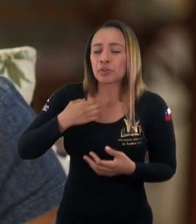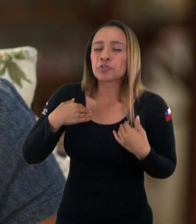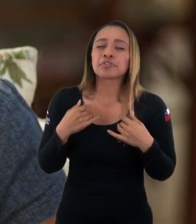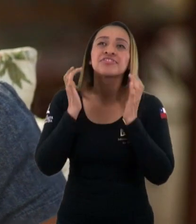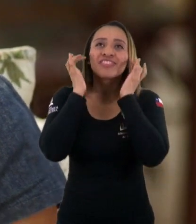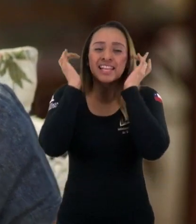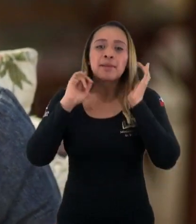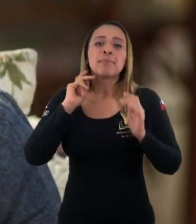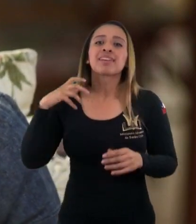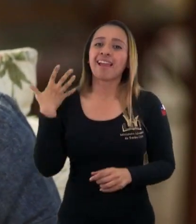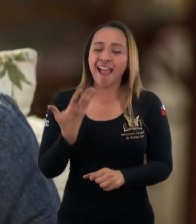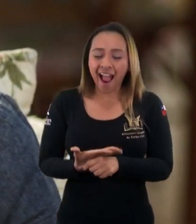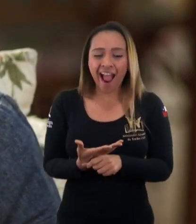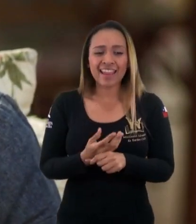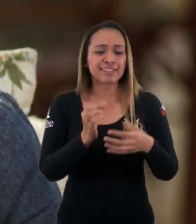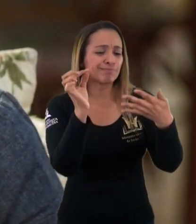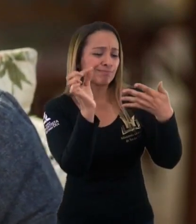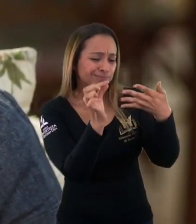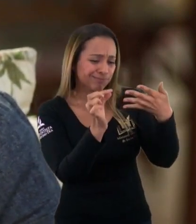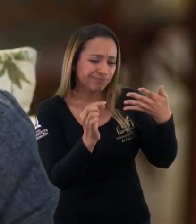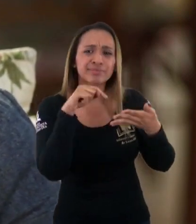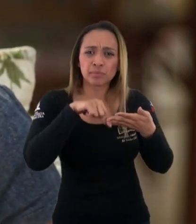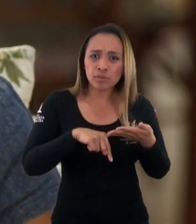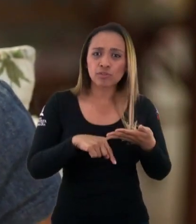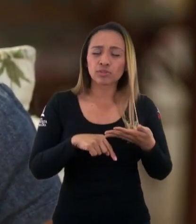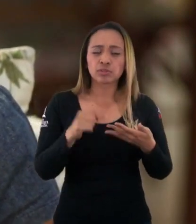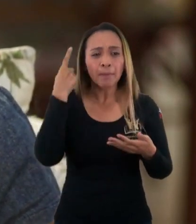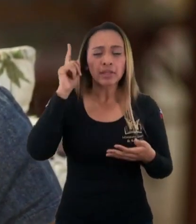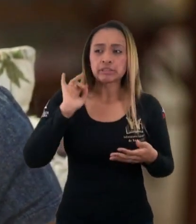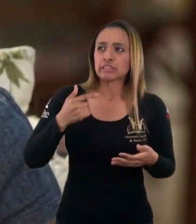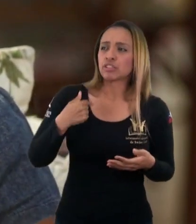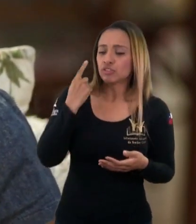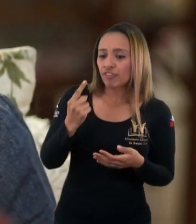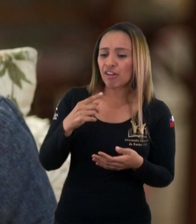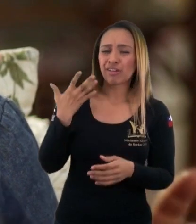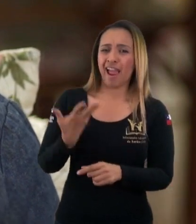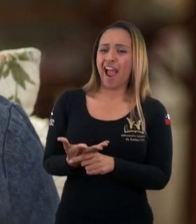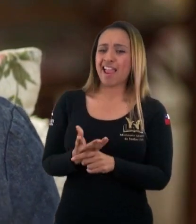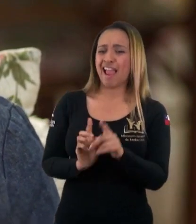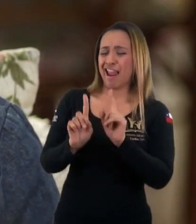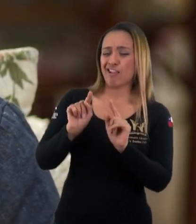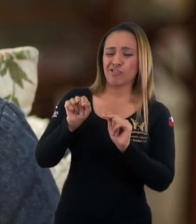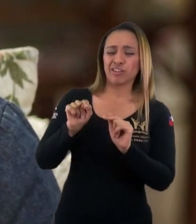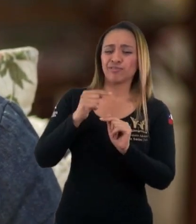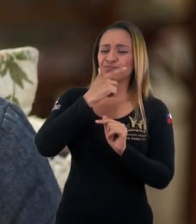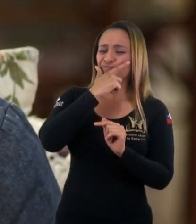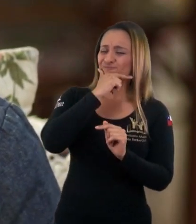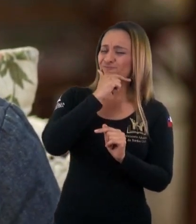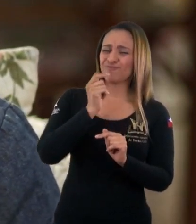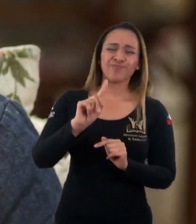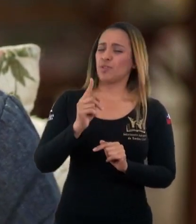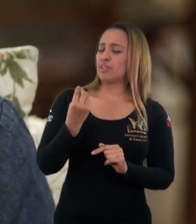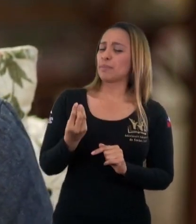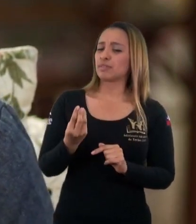feliz de saber que hay auditoría en la iglesia. Pero, si yo llego a ver que está sucediendo algo que yo no considero